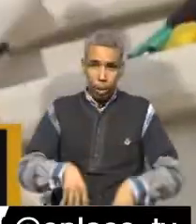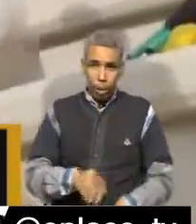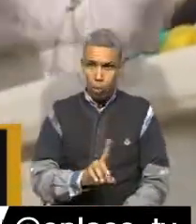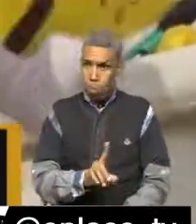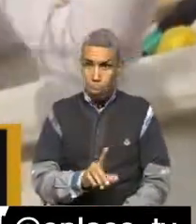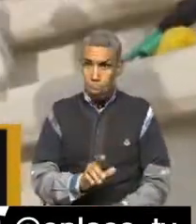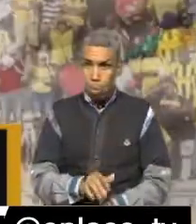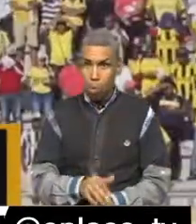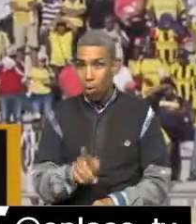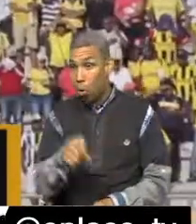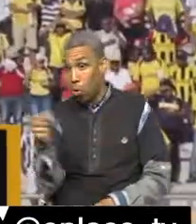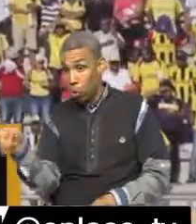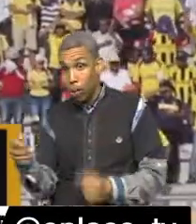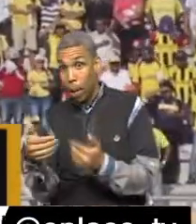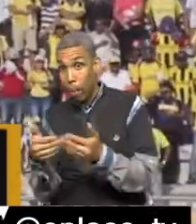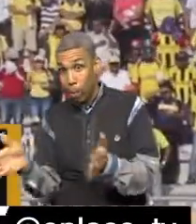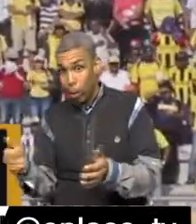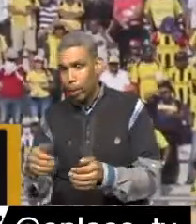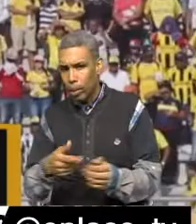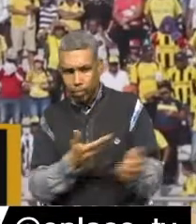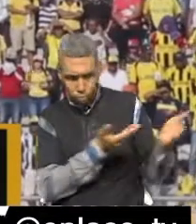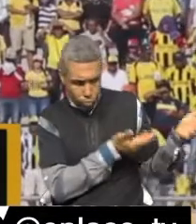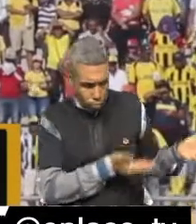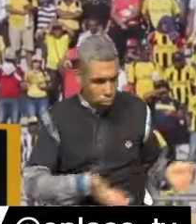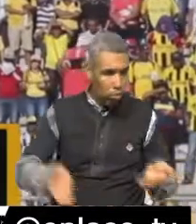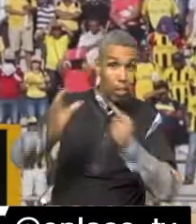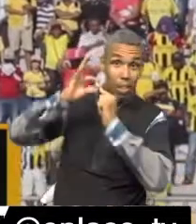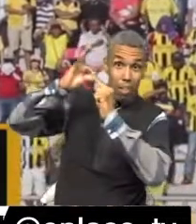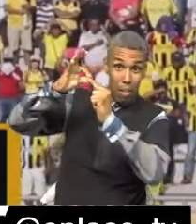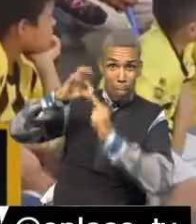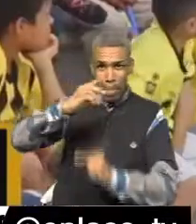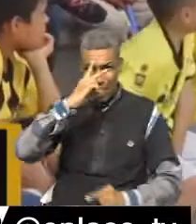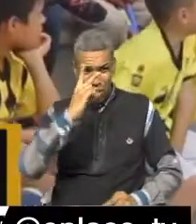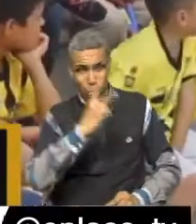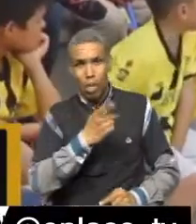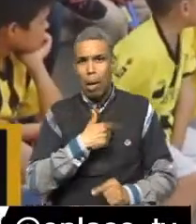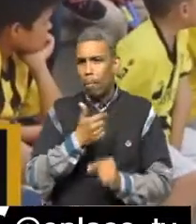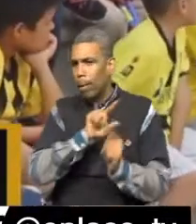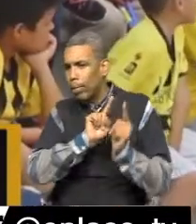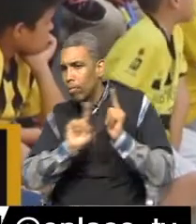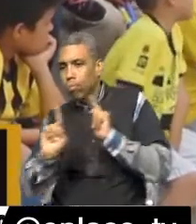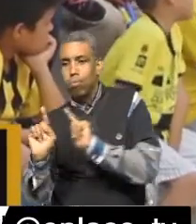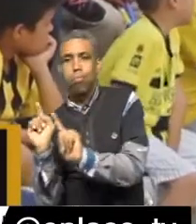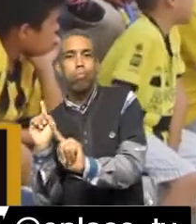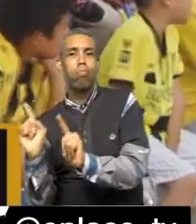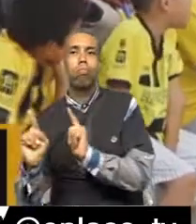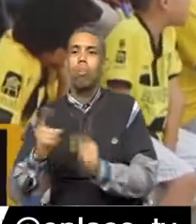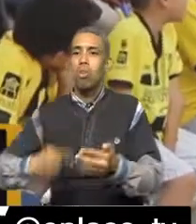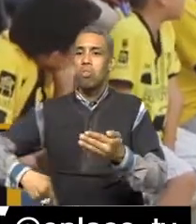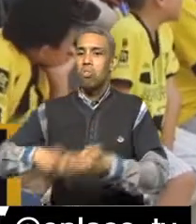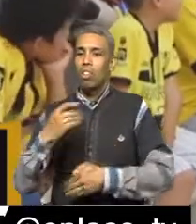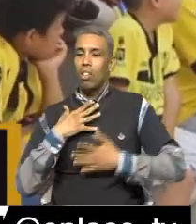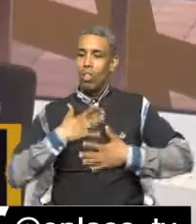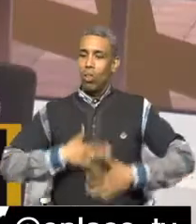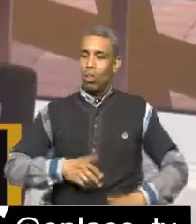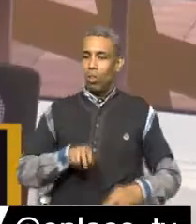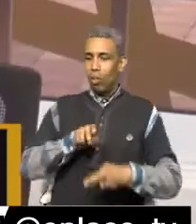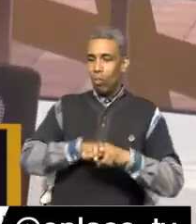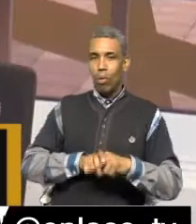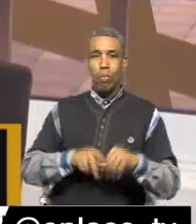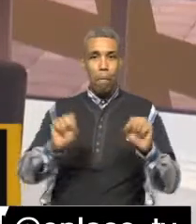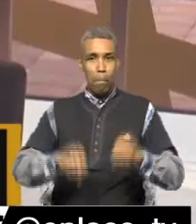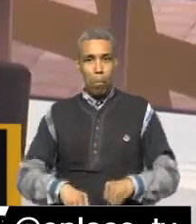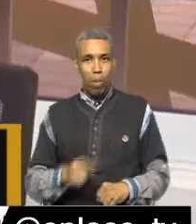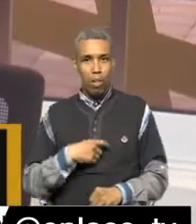sin colas, porque va a tener esas personas el beneficio de tener una entrada solamente para ellos.